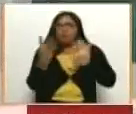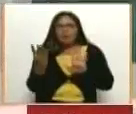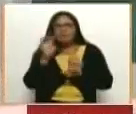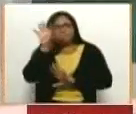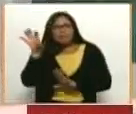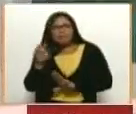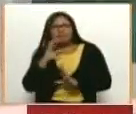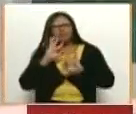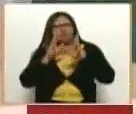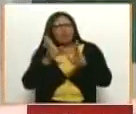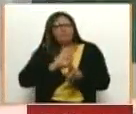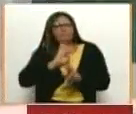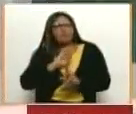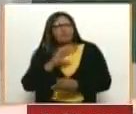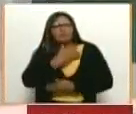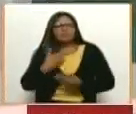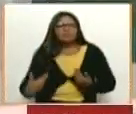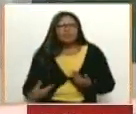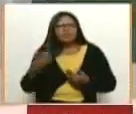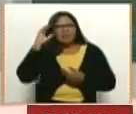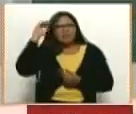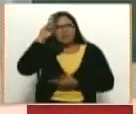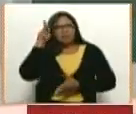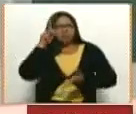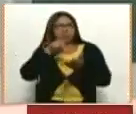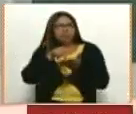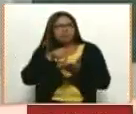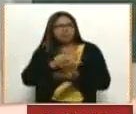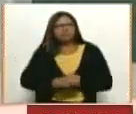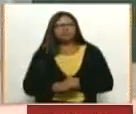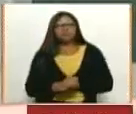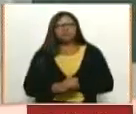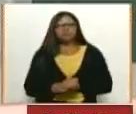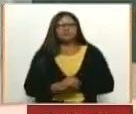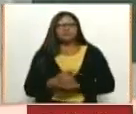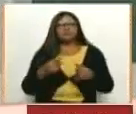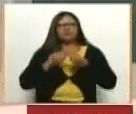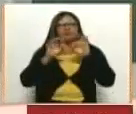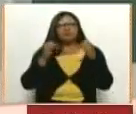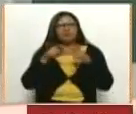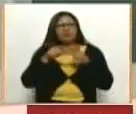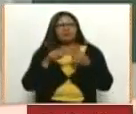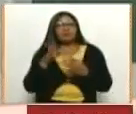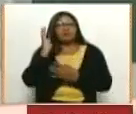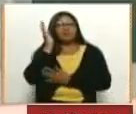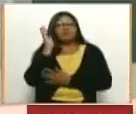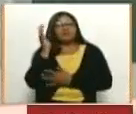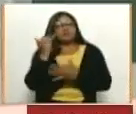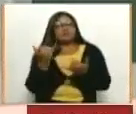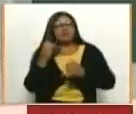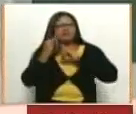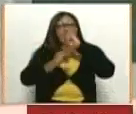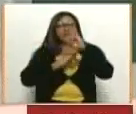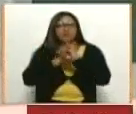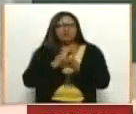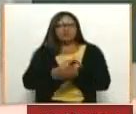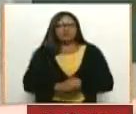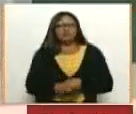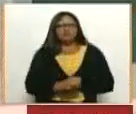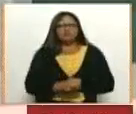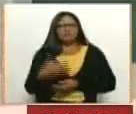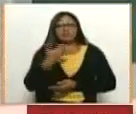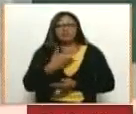comentado el propio presidente Gustavo Petro, van a estar aquí participando en lo que va a ser esta conferencia internacional. El presidente